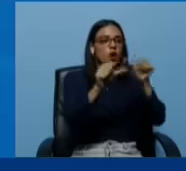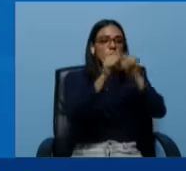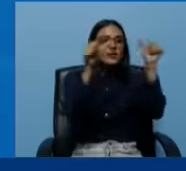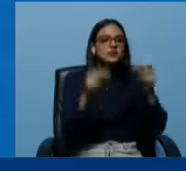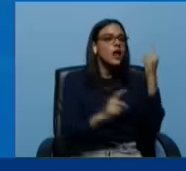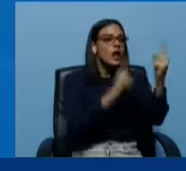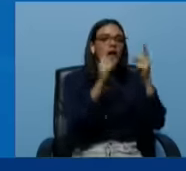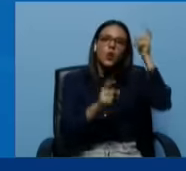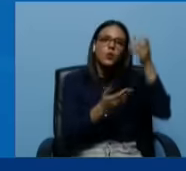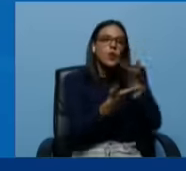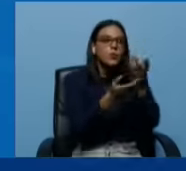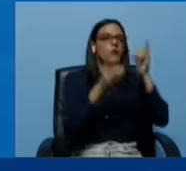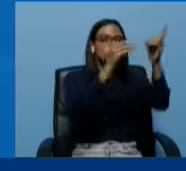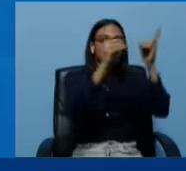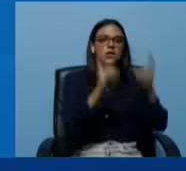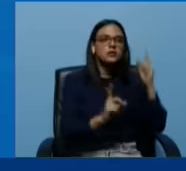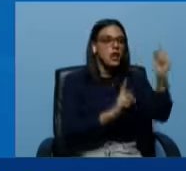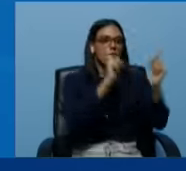decidan.